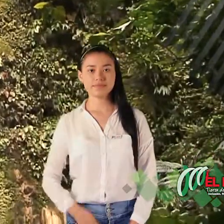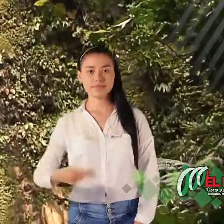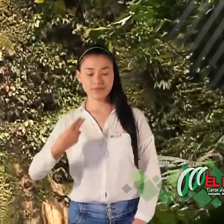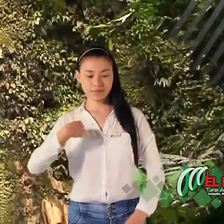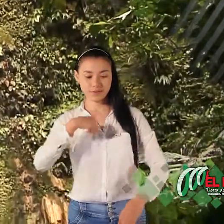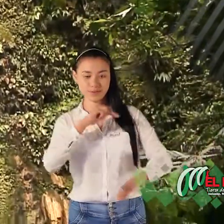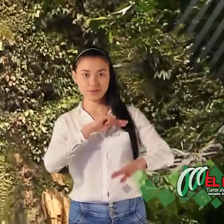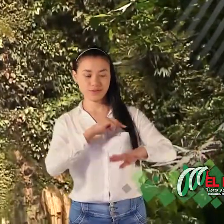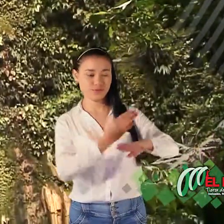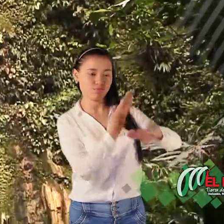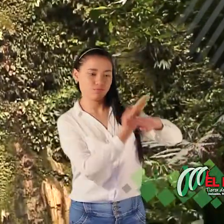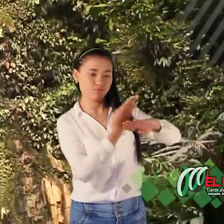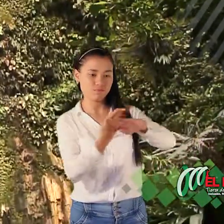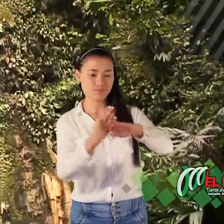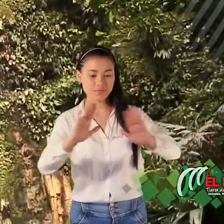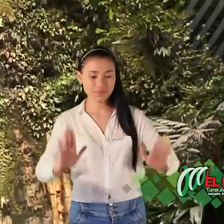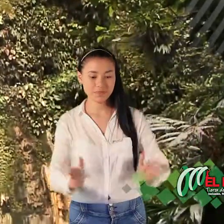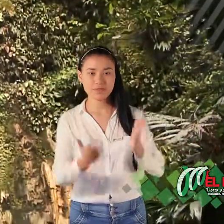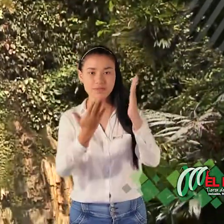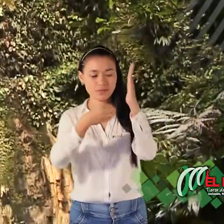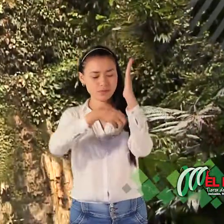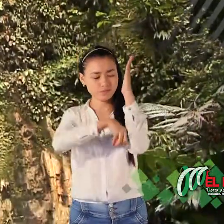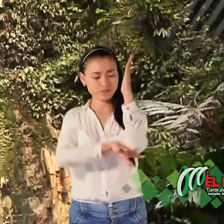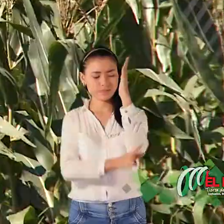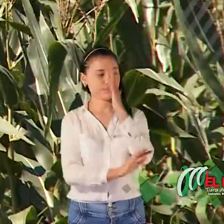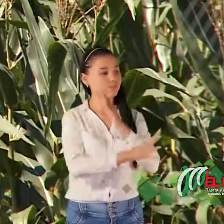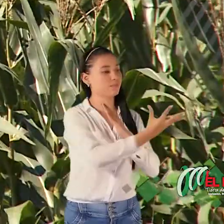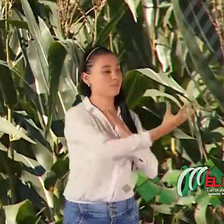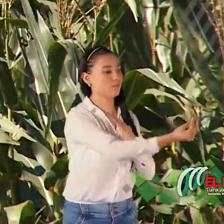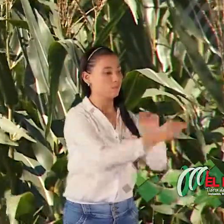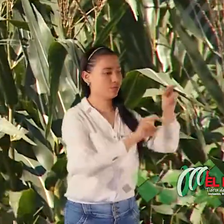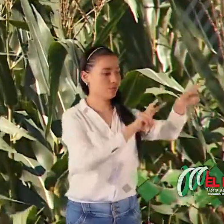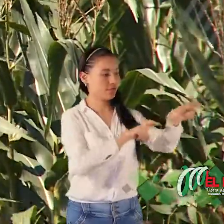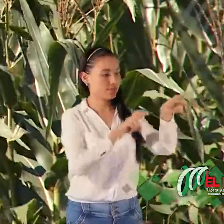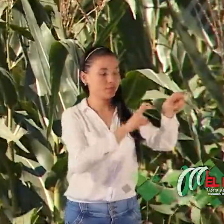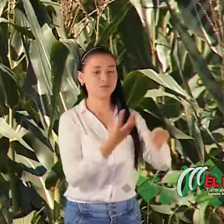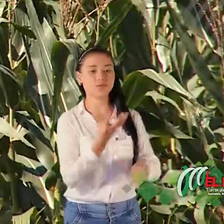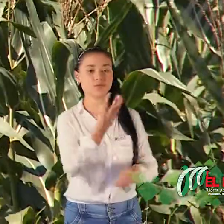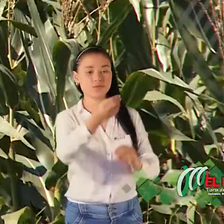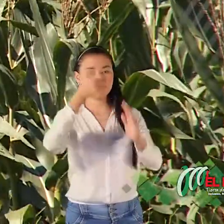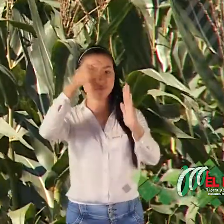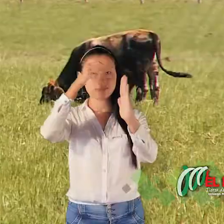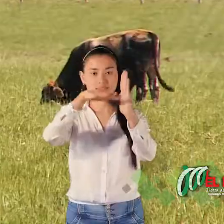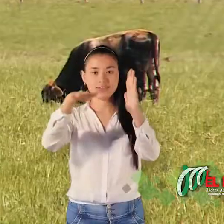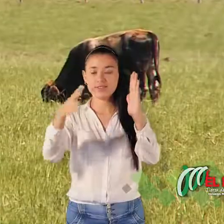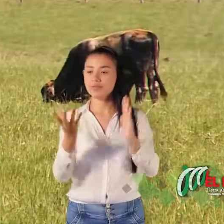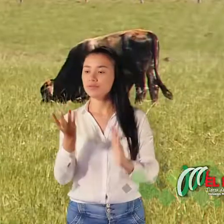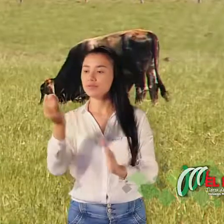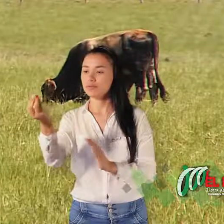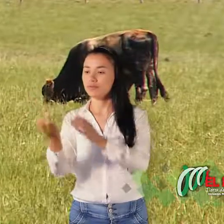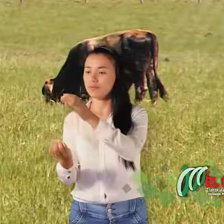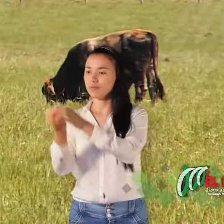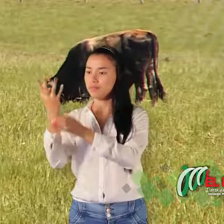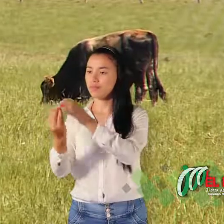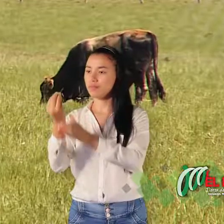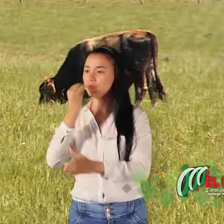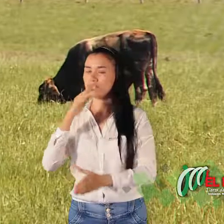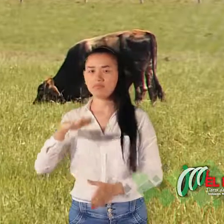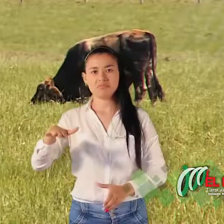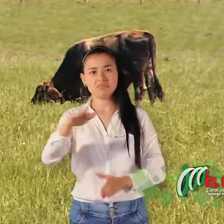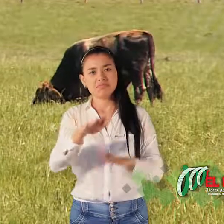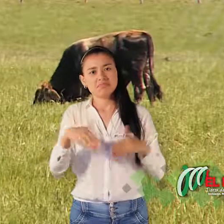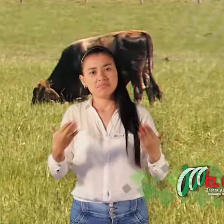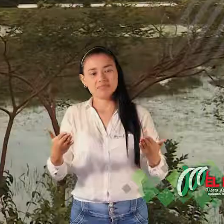Nos proponemos recuperar nuestras raíces, reactivando nuestra capacidad agrícola, ganadera y de producción de